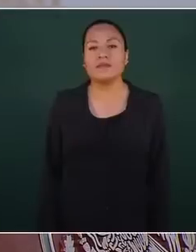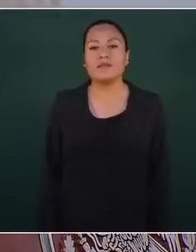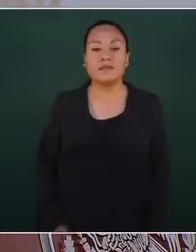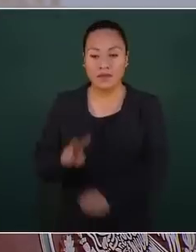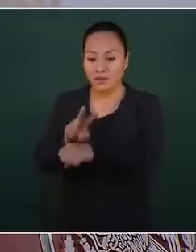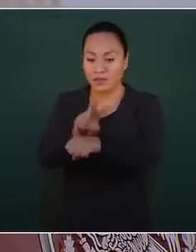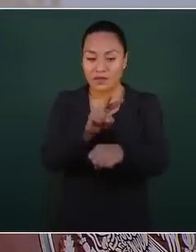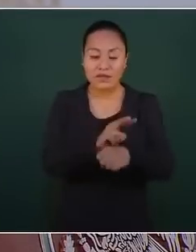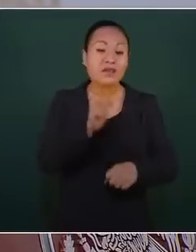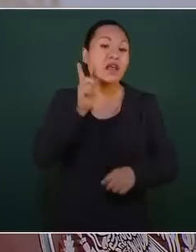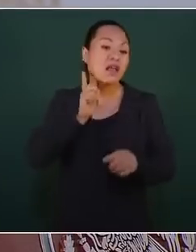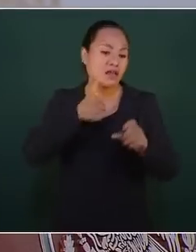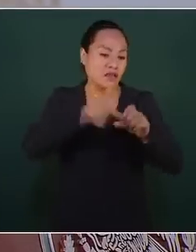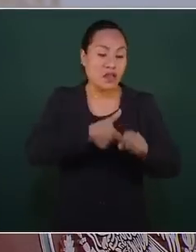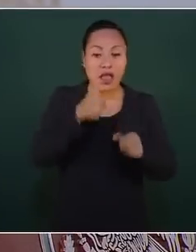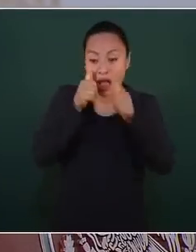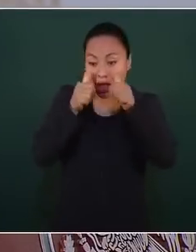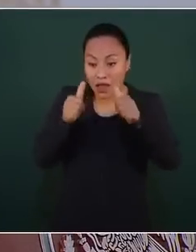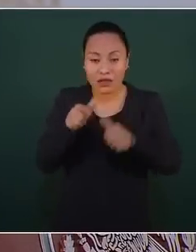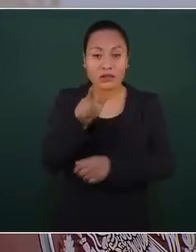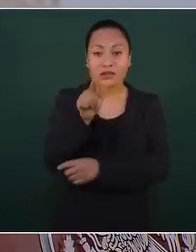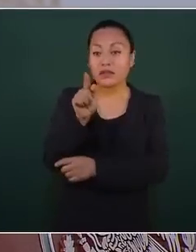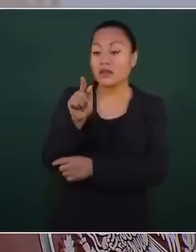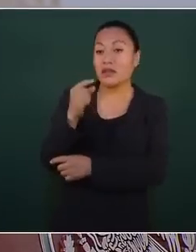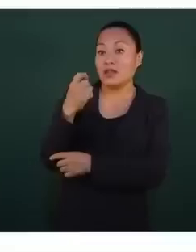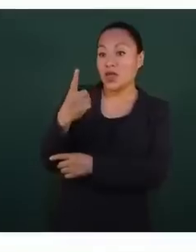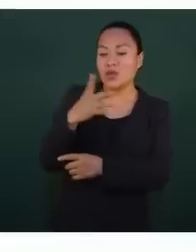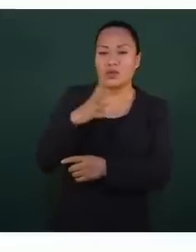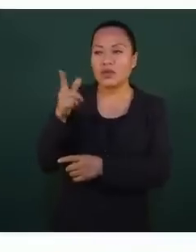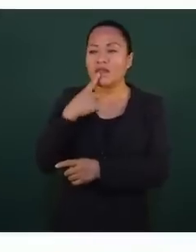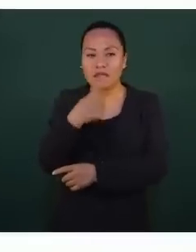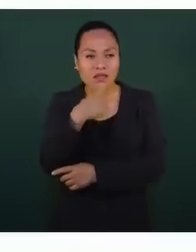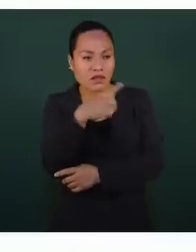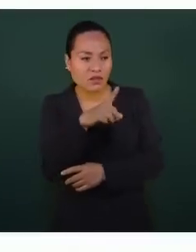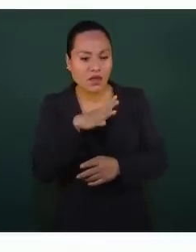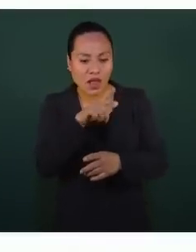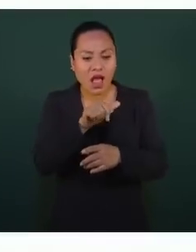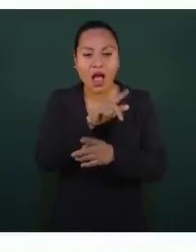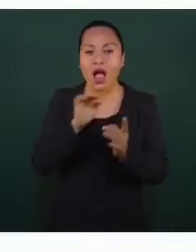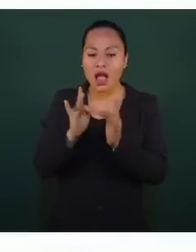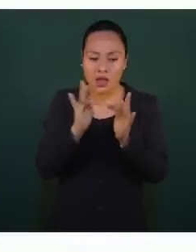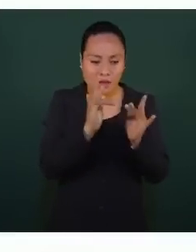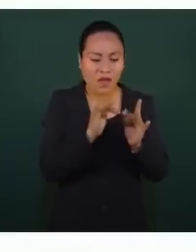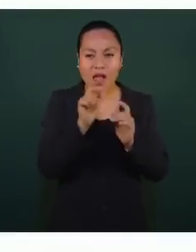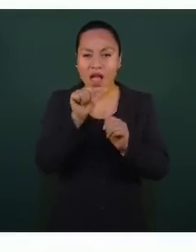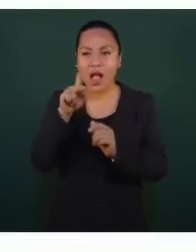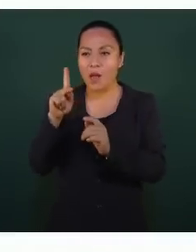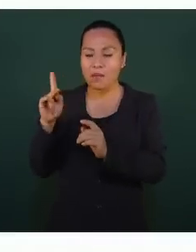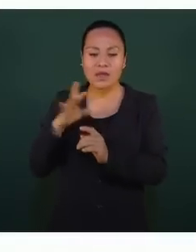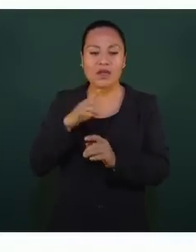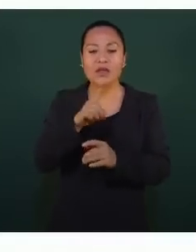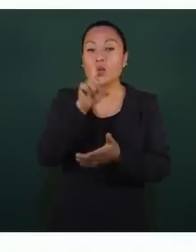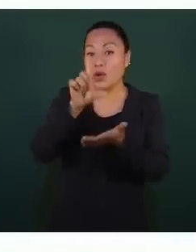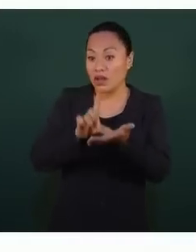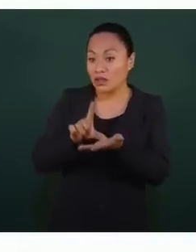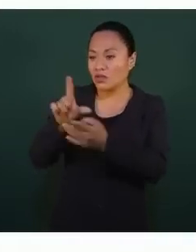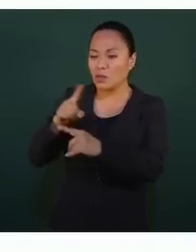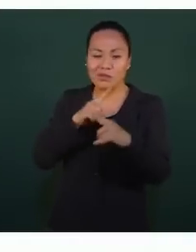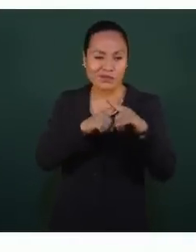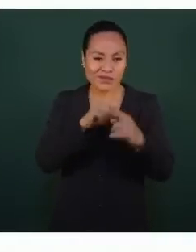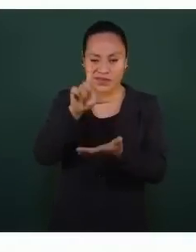atendimos 170 denuncias presentadas a través de la app del litro por litro. por medio